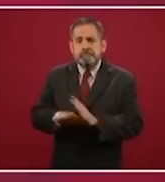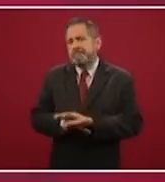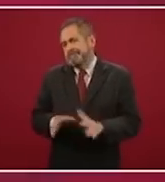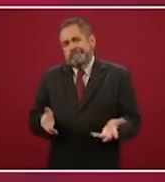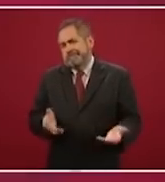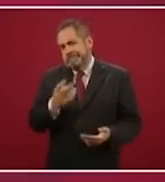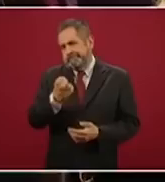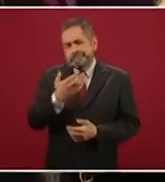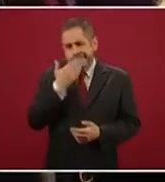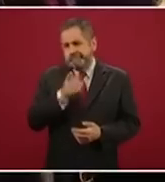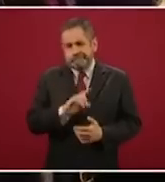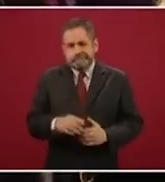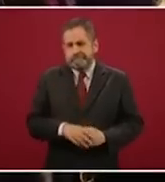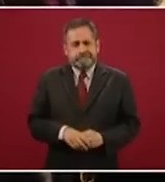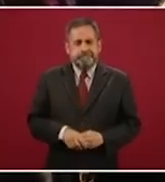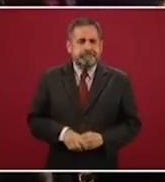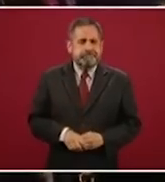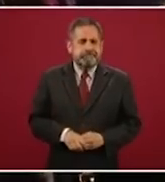ciudadano.